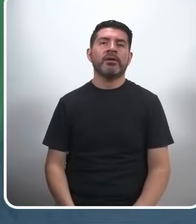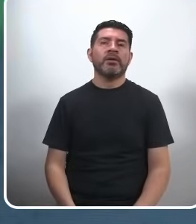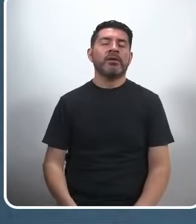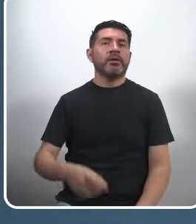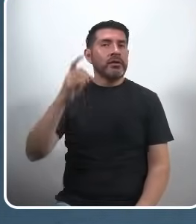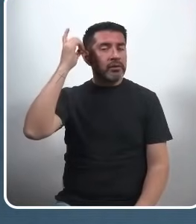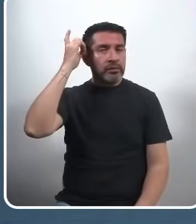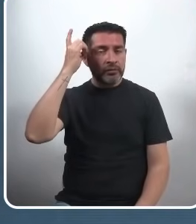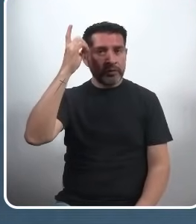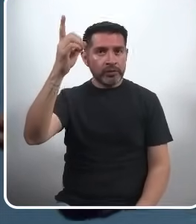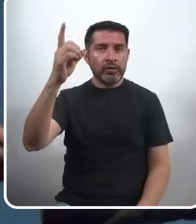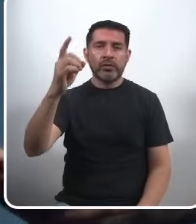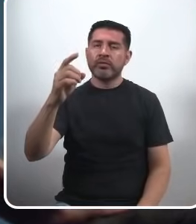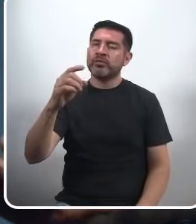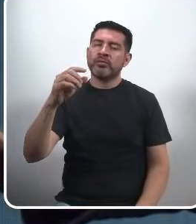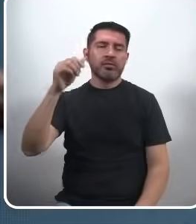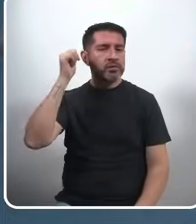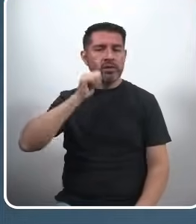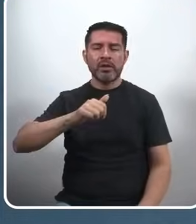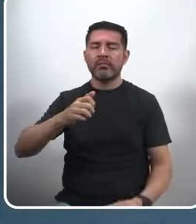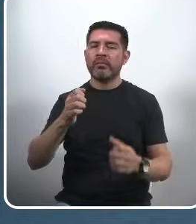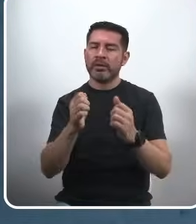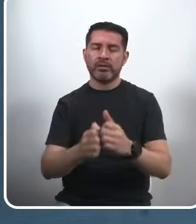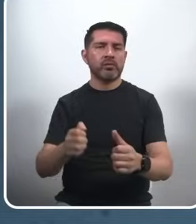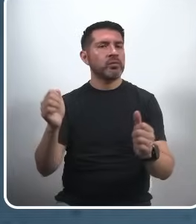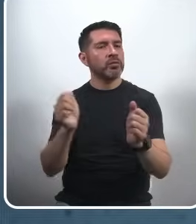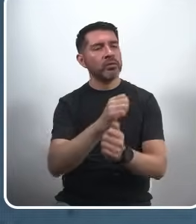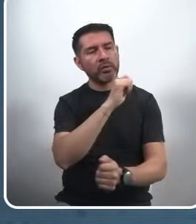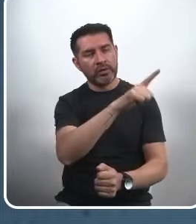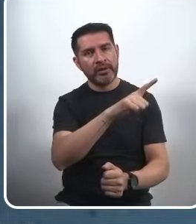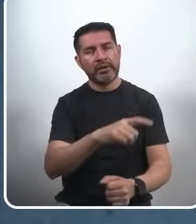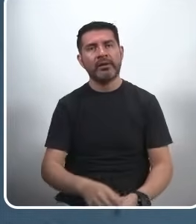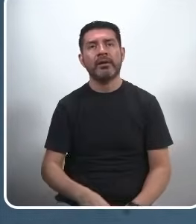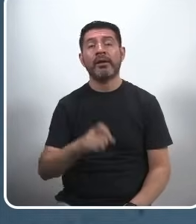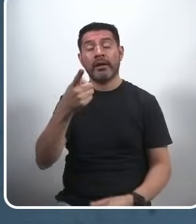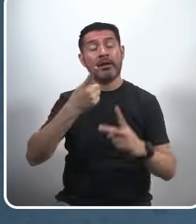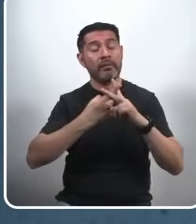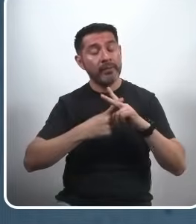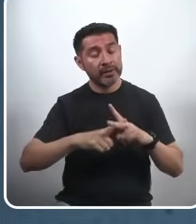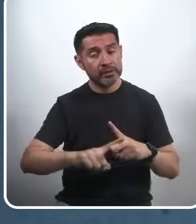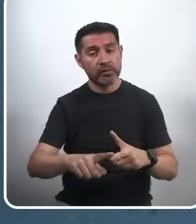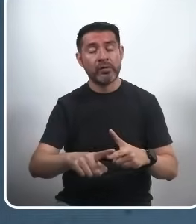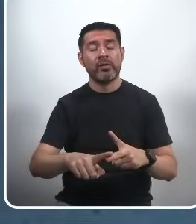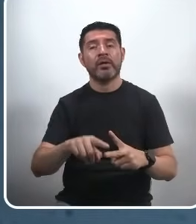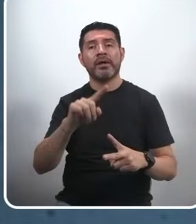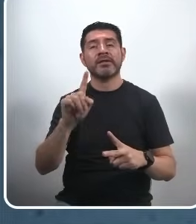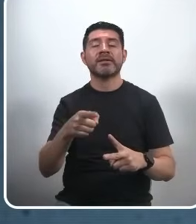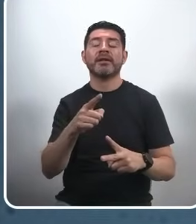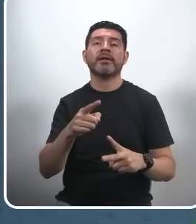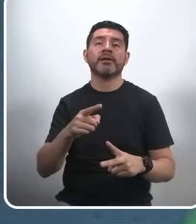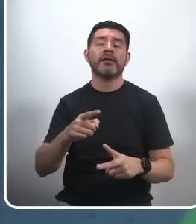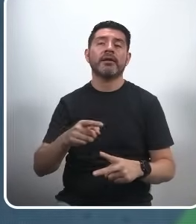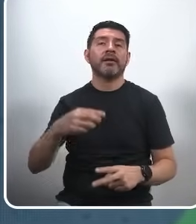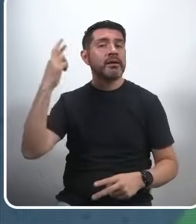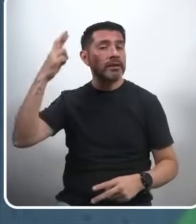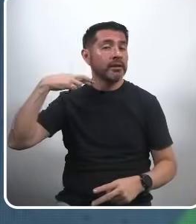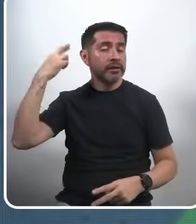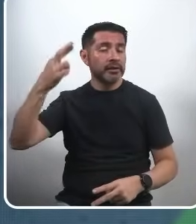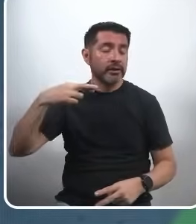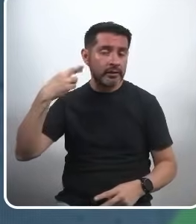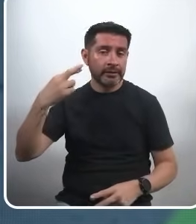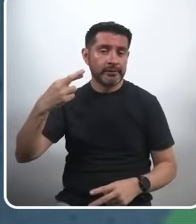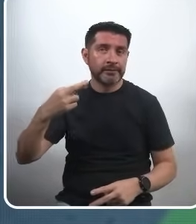durante 52 años. Empezó a ser rey a los 16 años. Pero hay un versículo muy triste en ese capítulo.